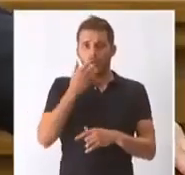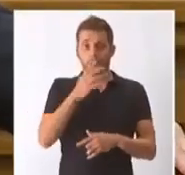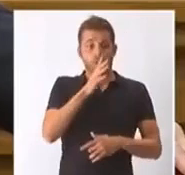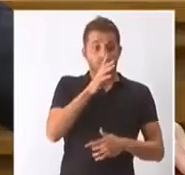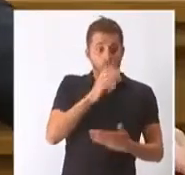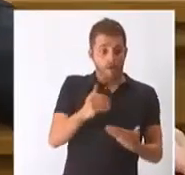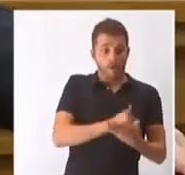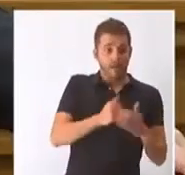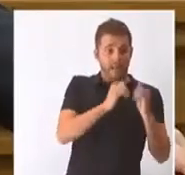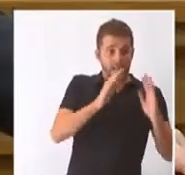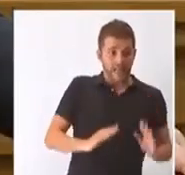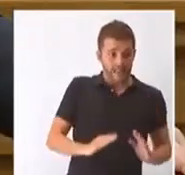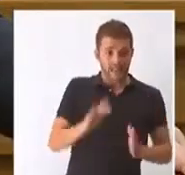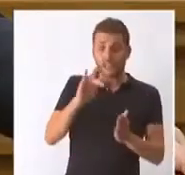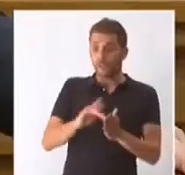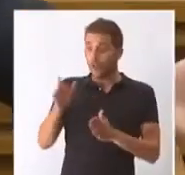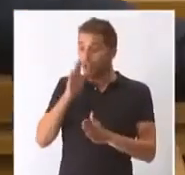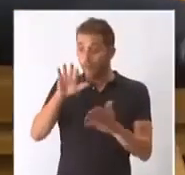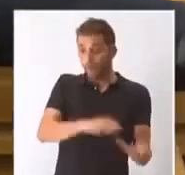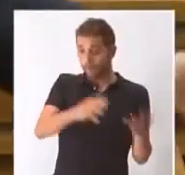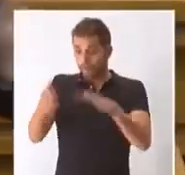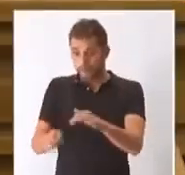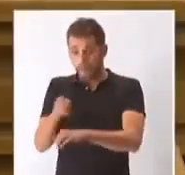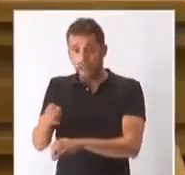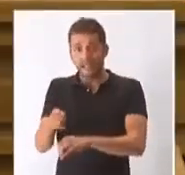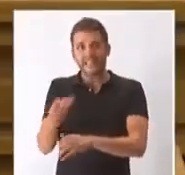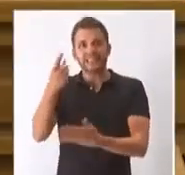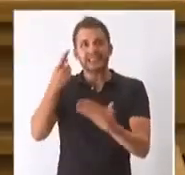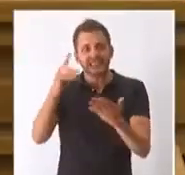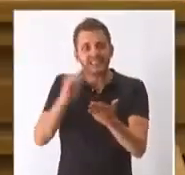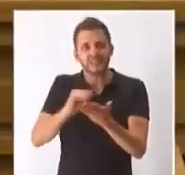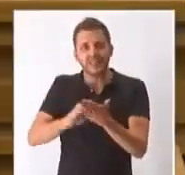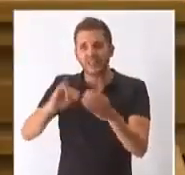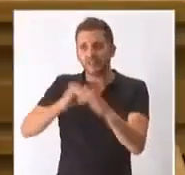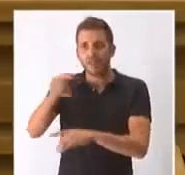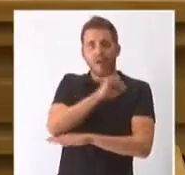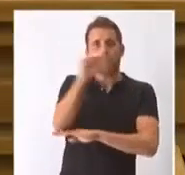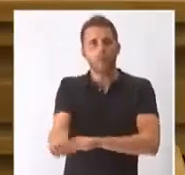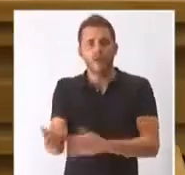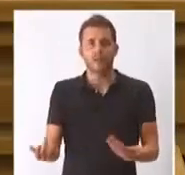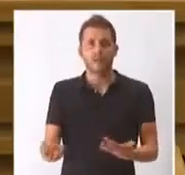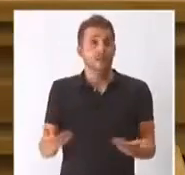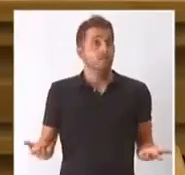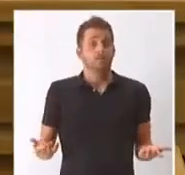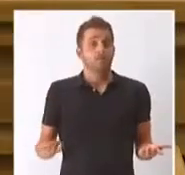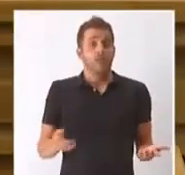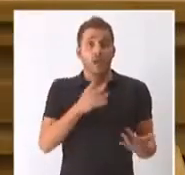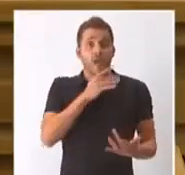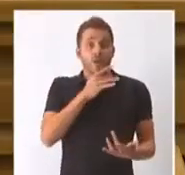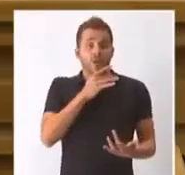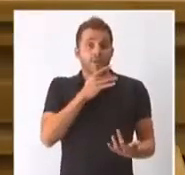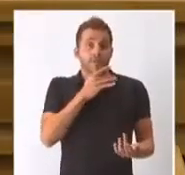lo pagas es bien es más caro que dónde llega el traspaso esta es la realidad por tanto a nosotros que no nos vengan con